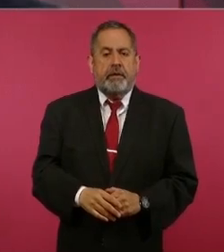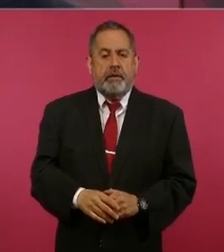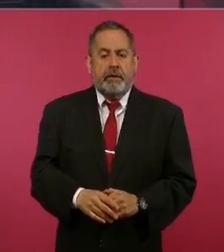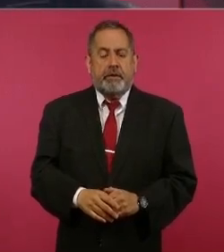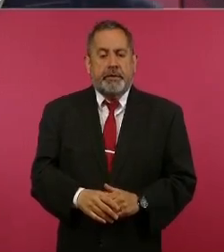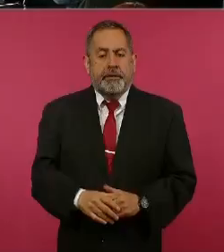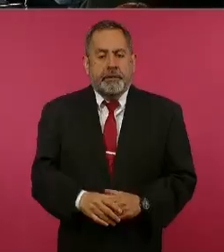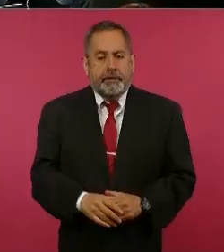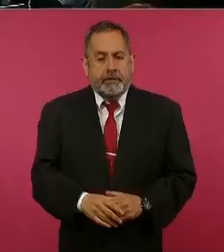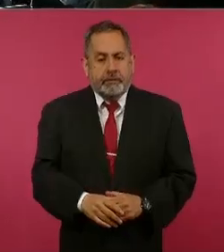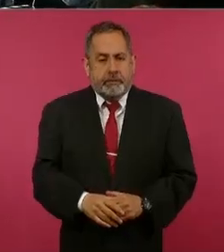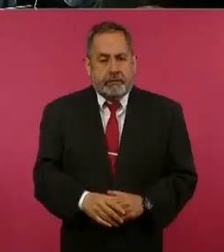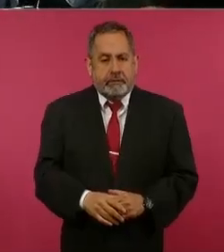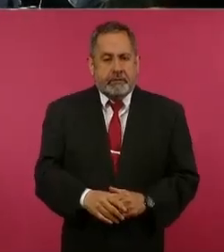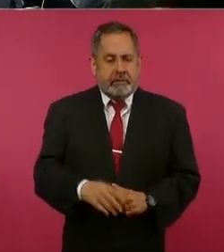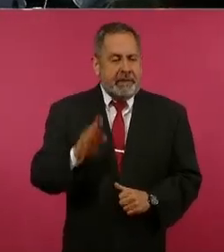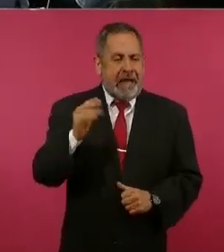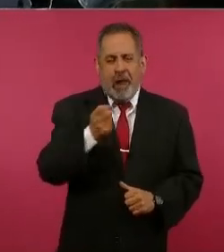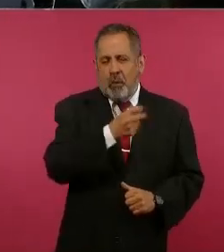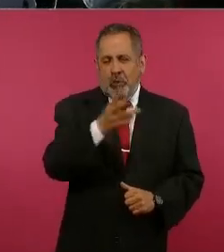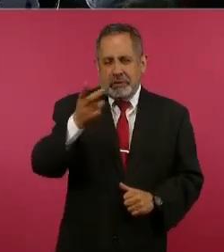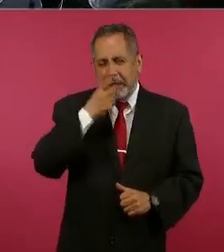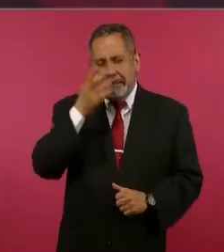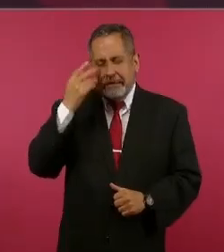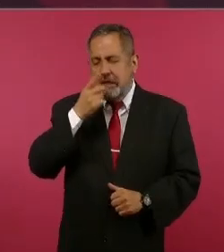se decía, yo no soy político.